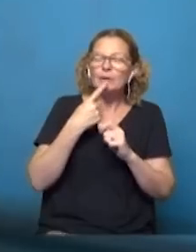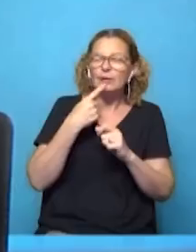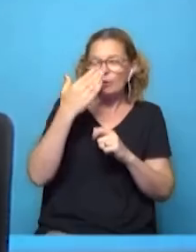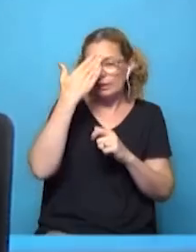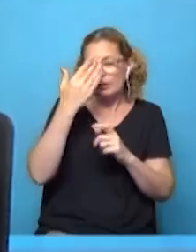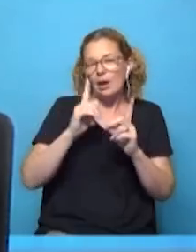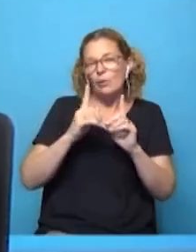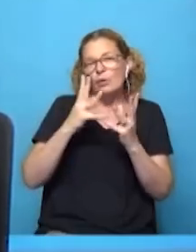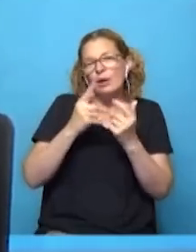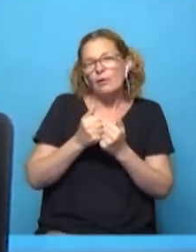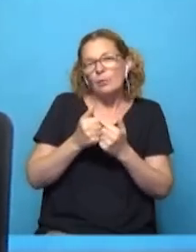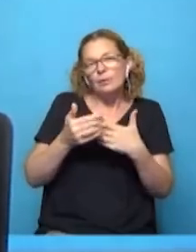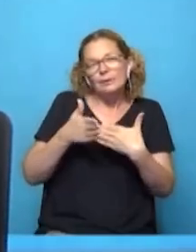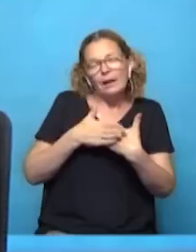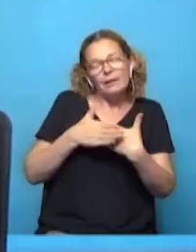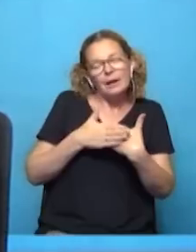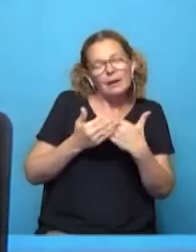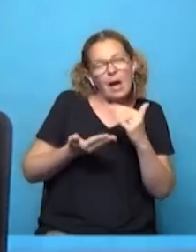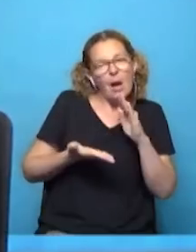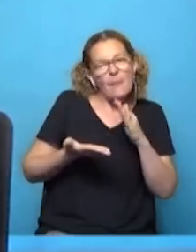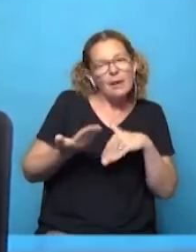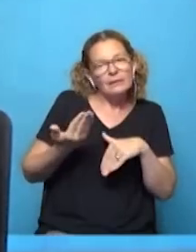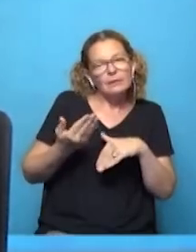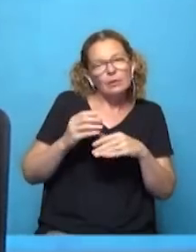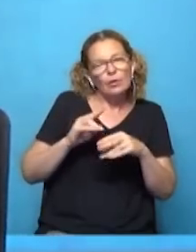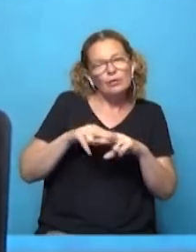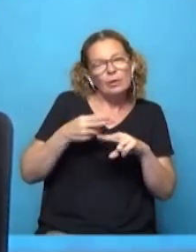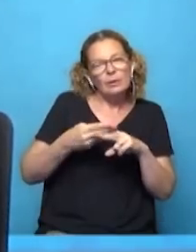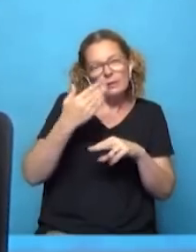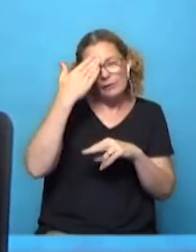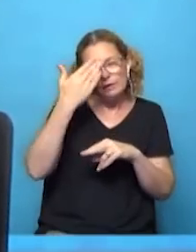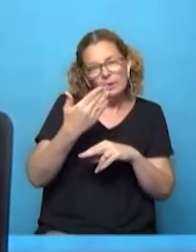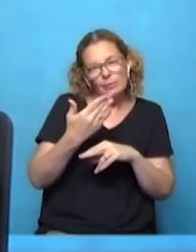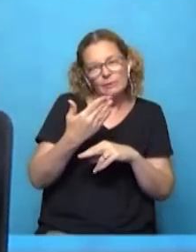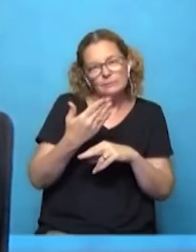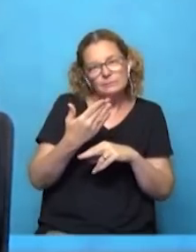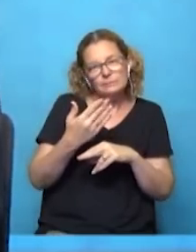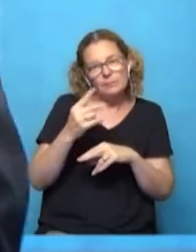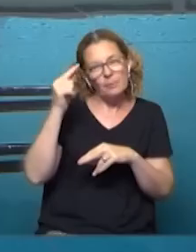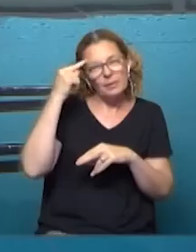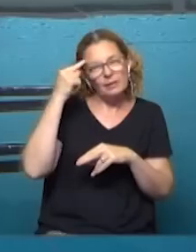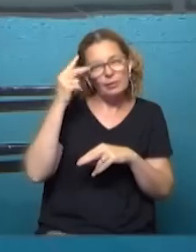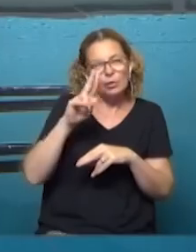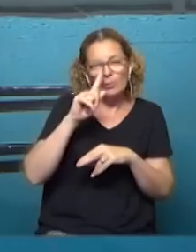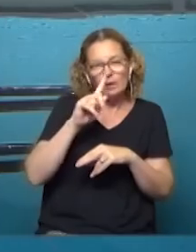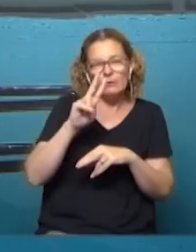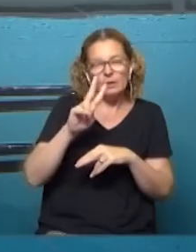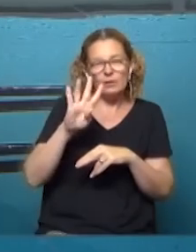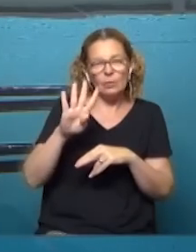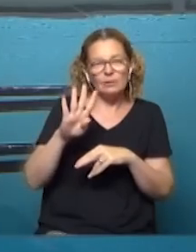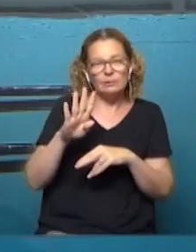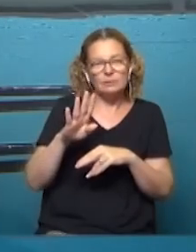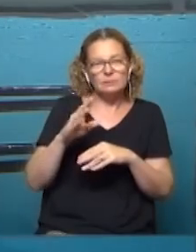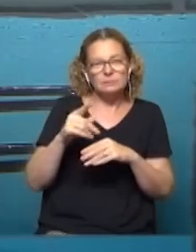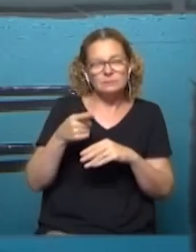esa mirada te acerca un poquito más este nuevamente a la de frente amplio de cara al 2024 Bueno